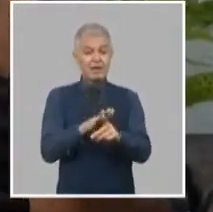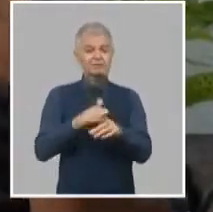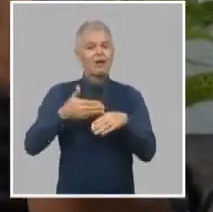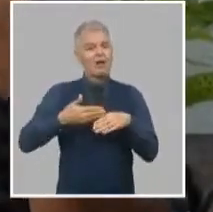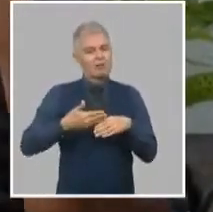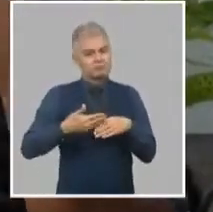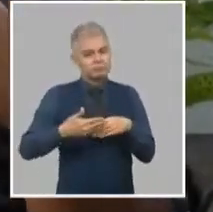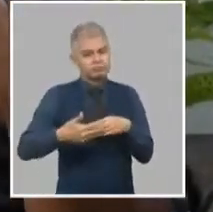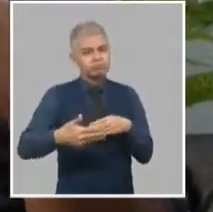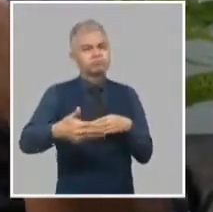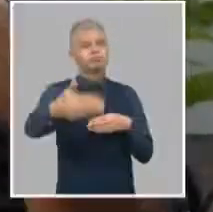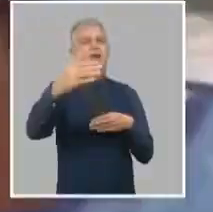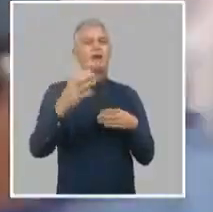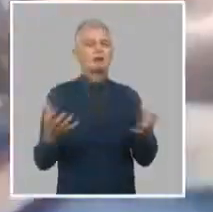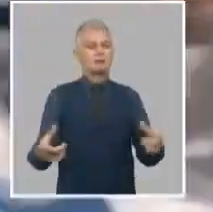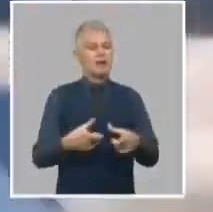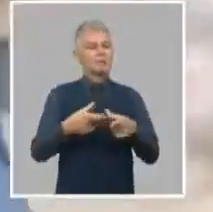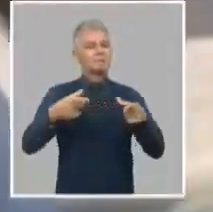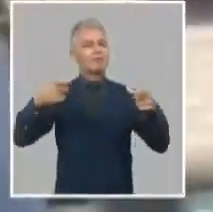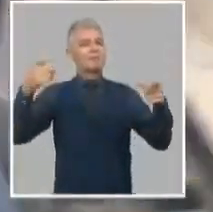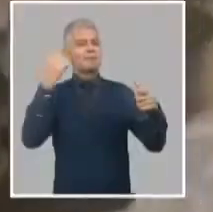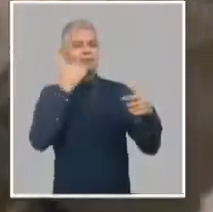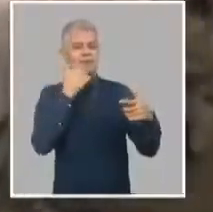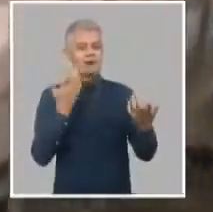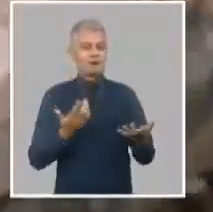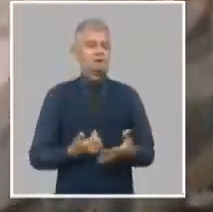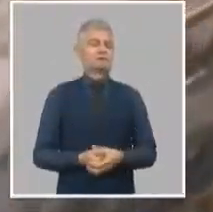trayectoria que ha ido creciendo.